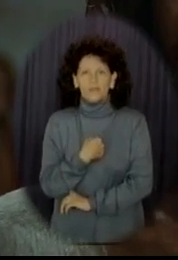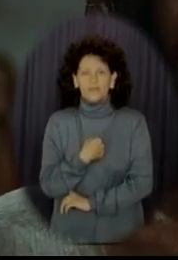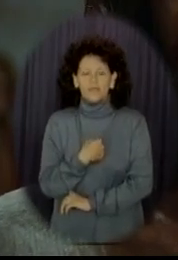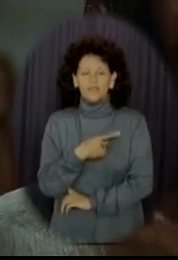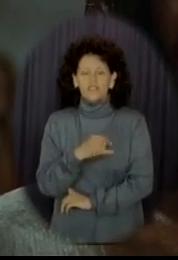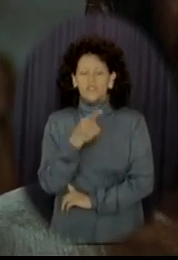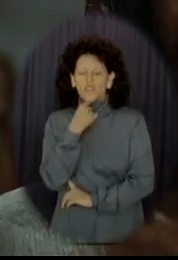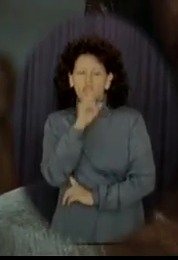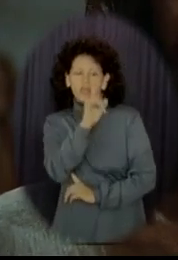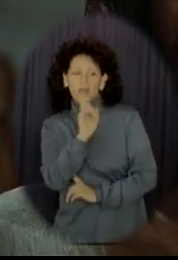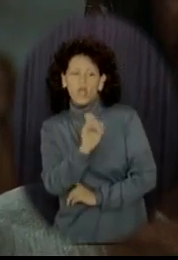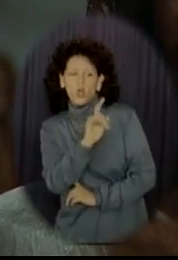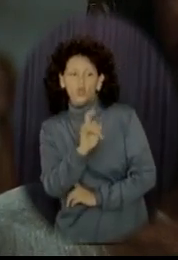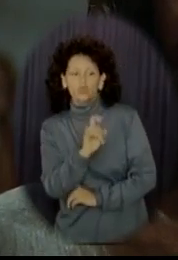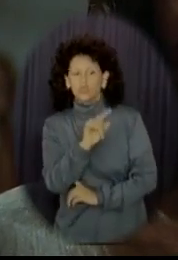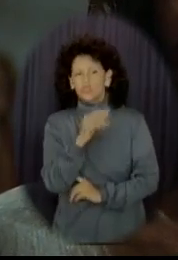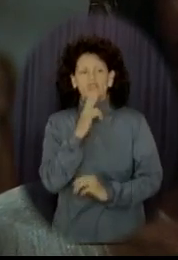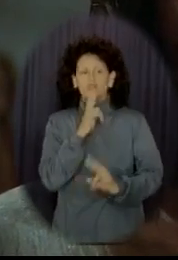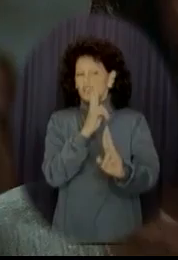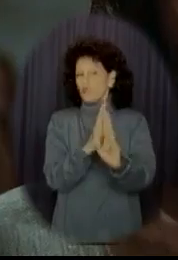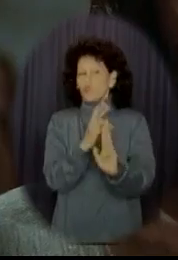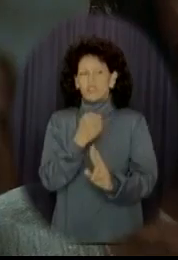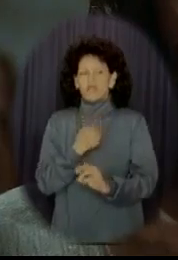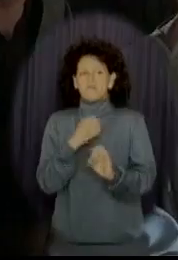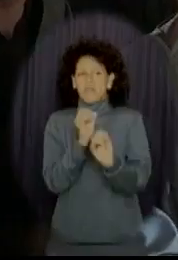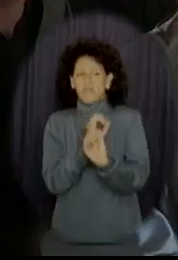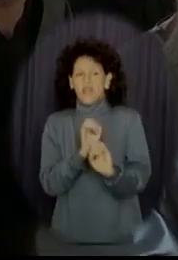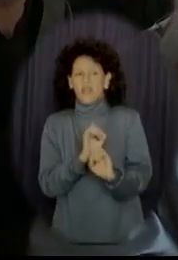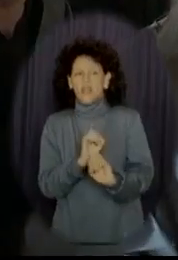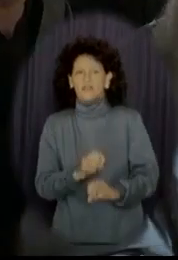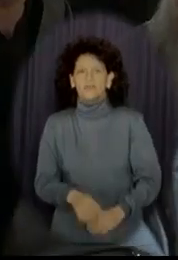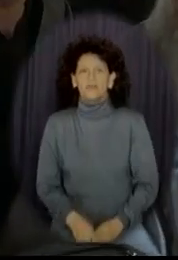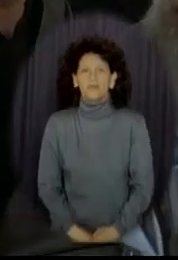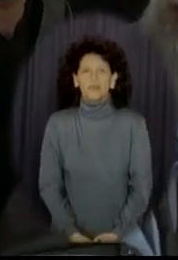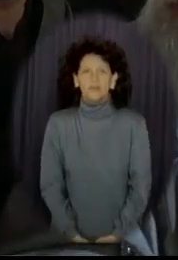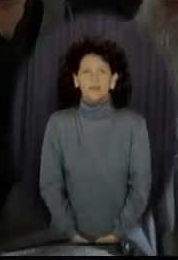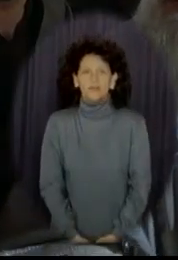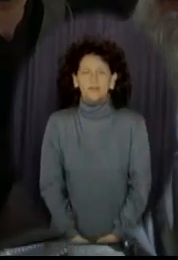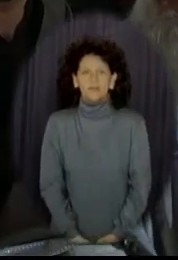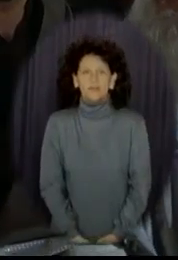Y si les hago preguntas, no van a contestarme.